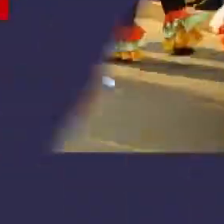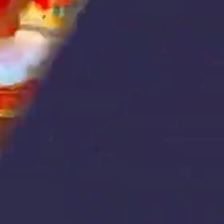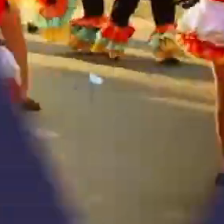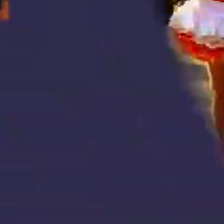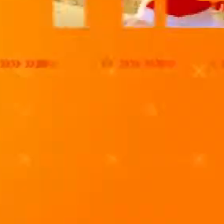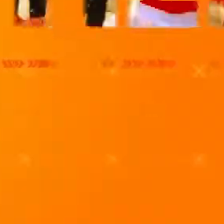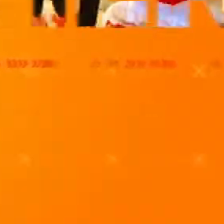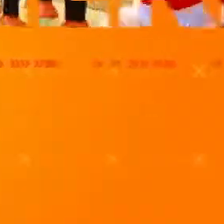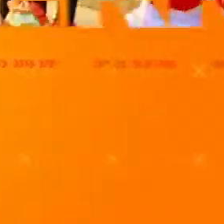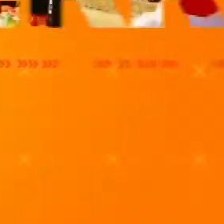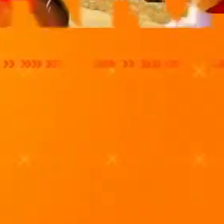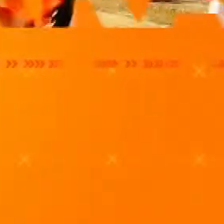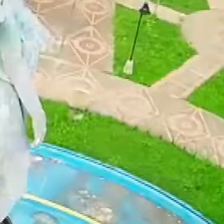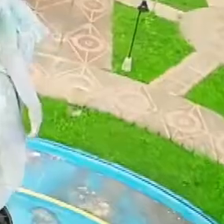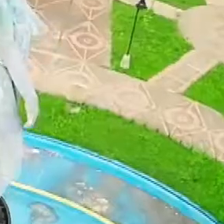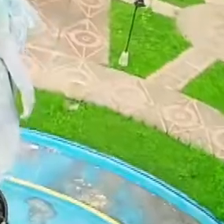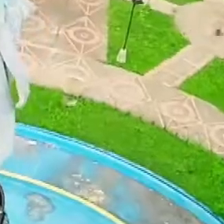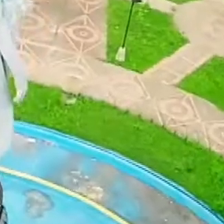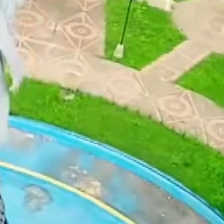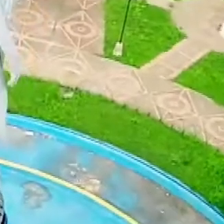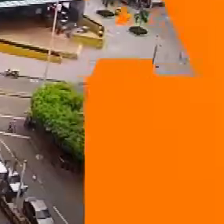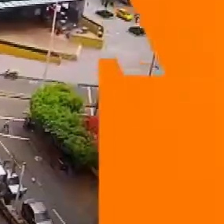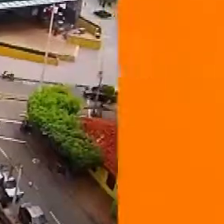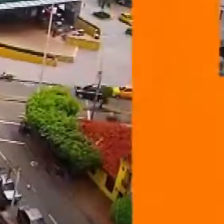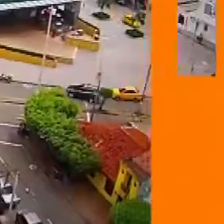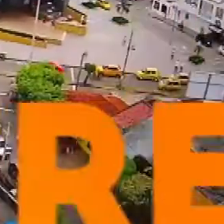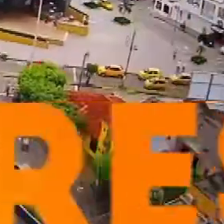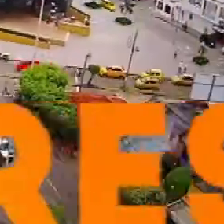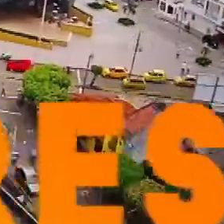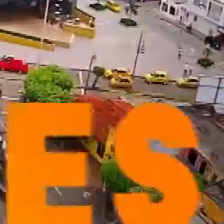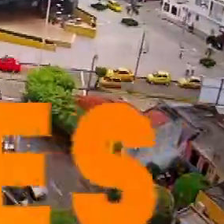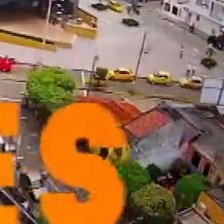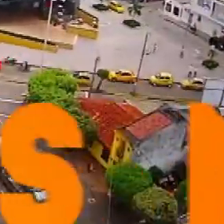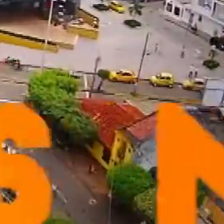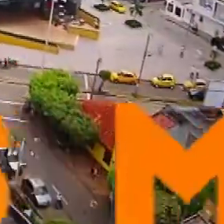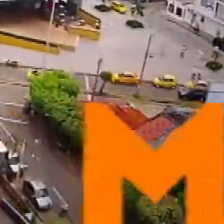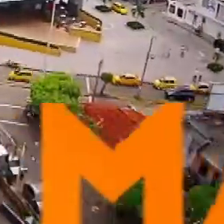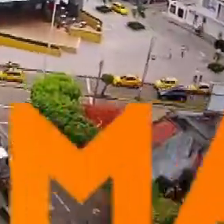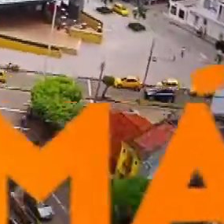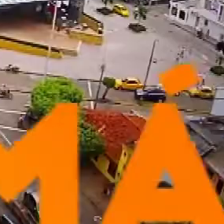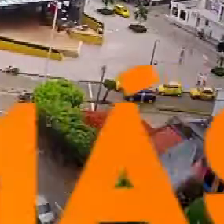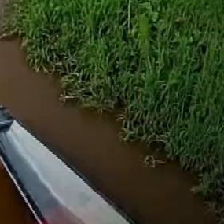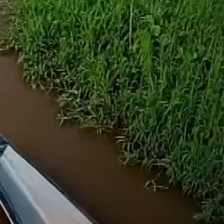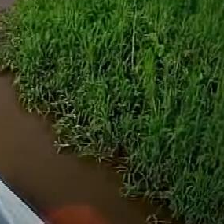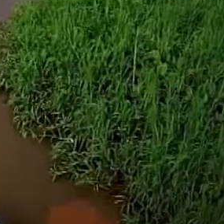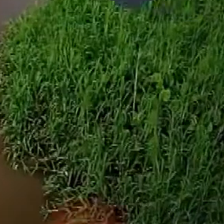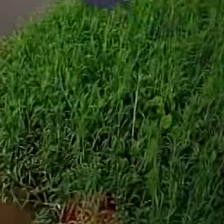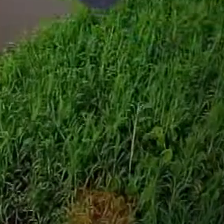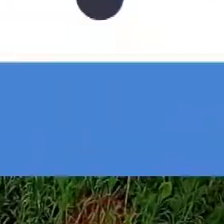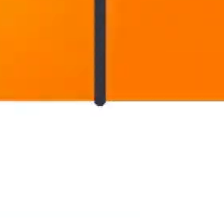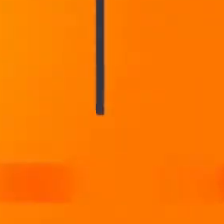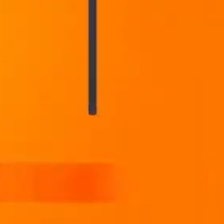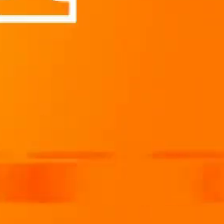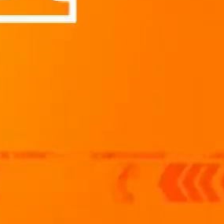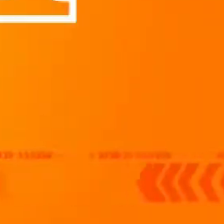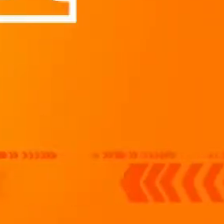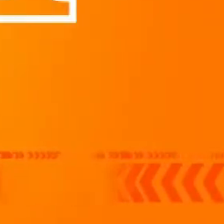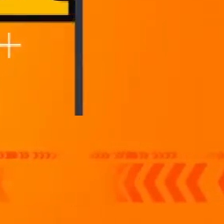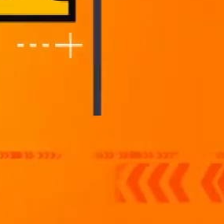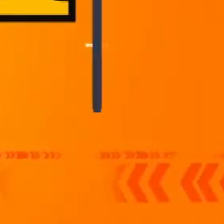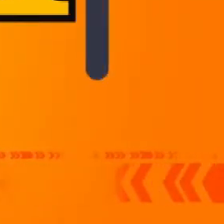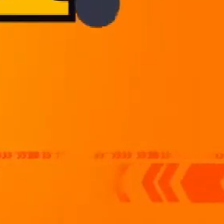tu corazón. Es de nuestra tierra, para ti que quieres más. Enlace